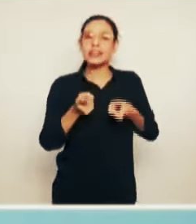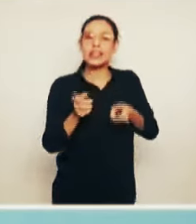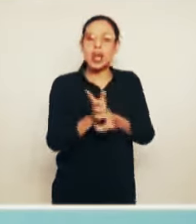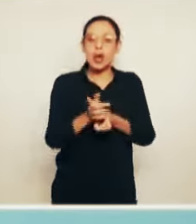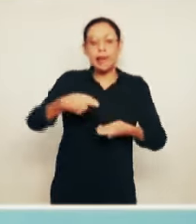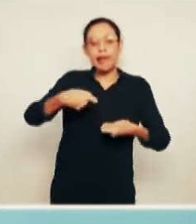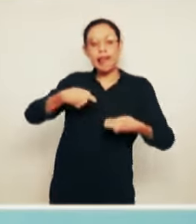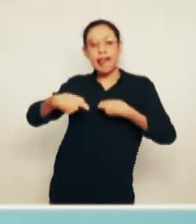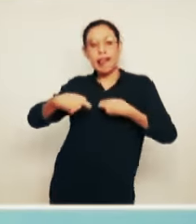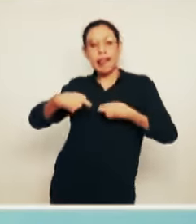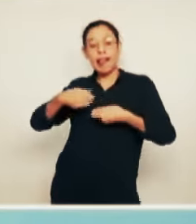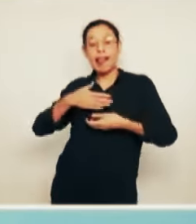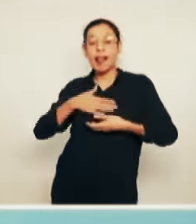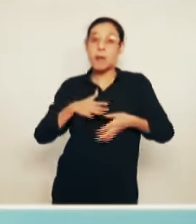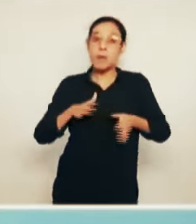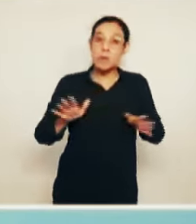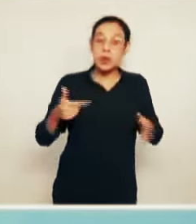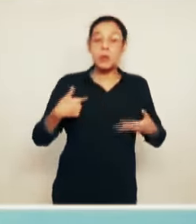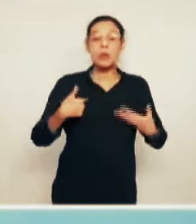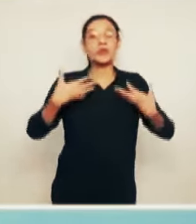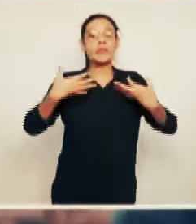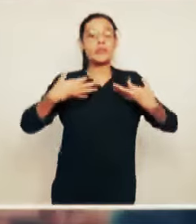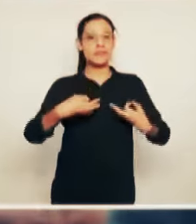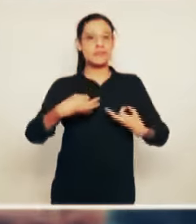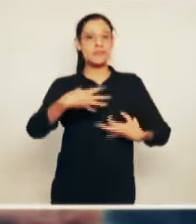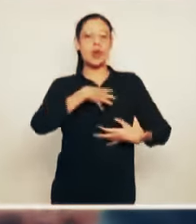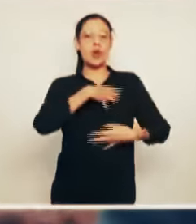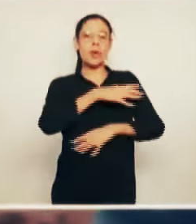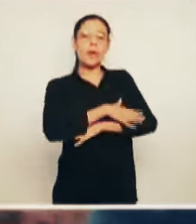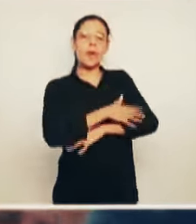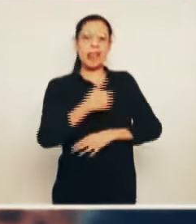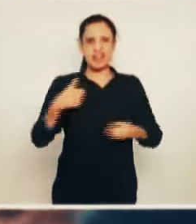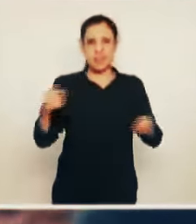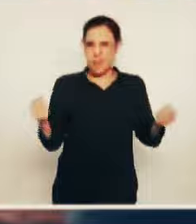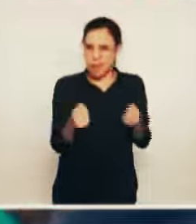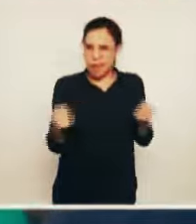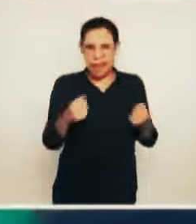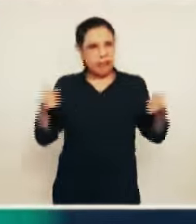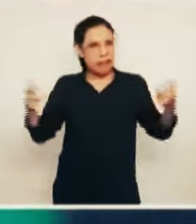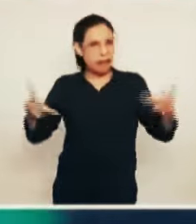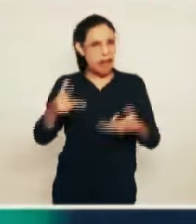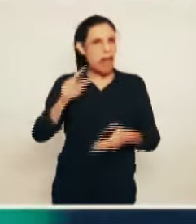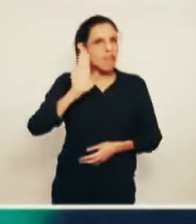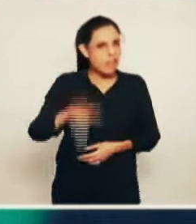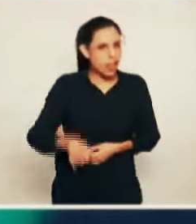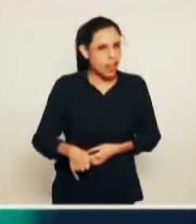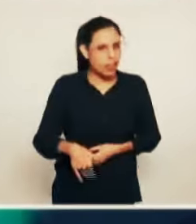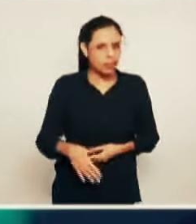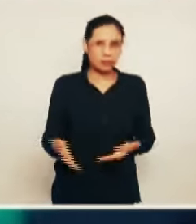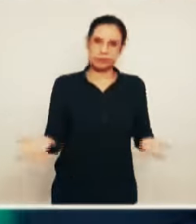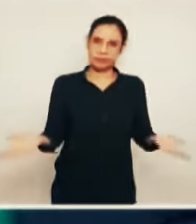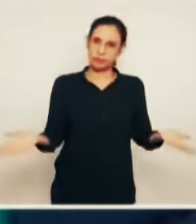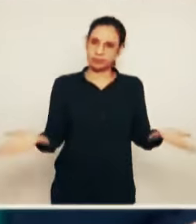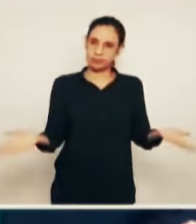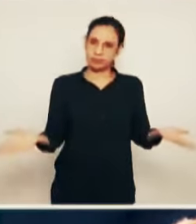fin, los modales, o los destratos, o no sé qué otras cosas más.